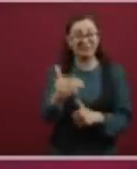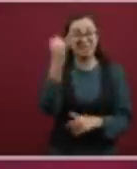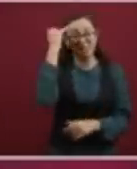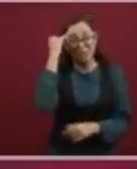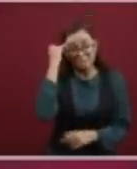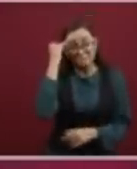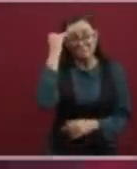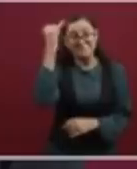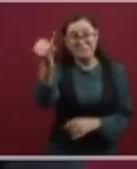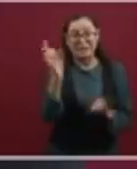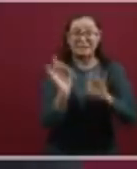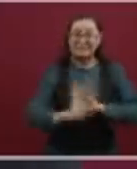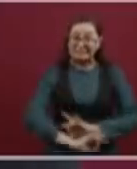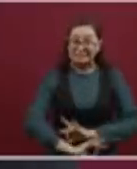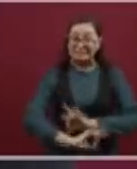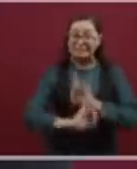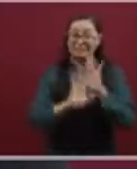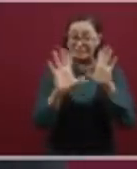en